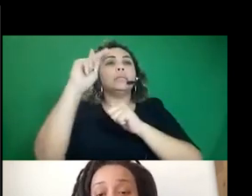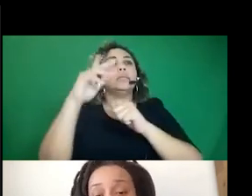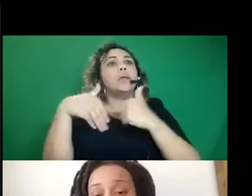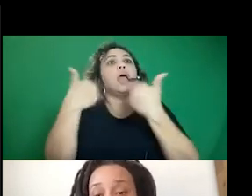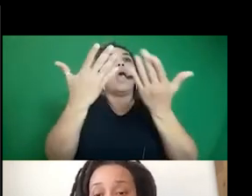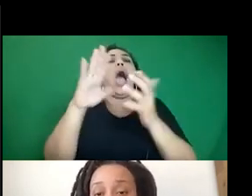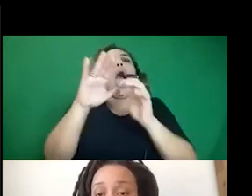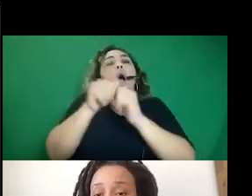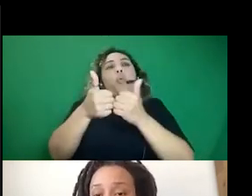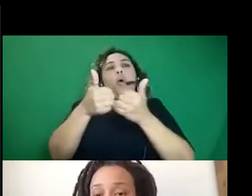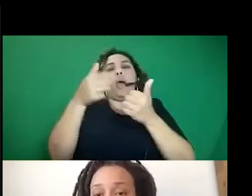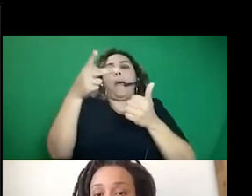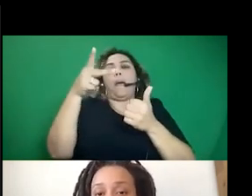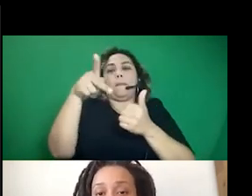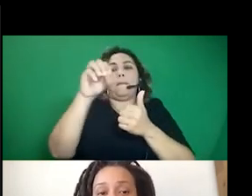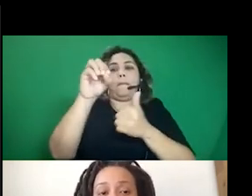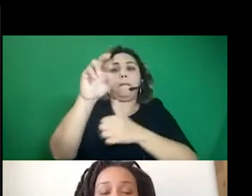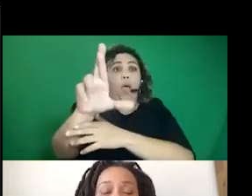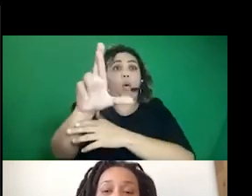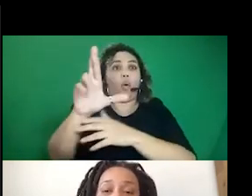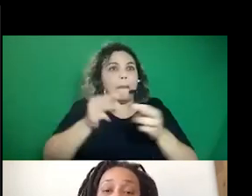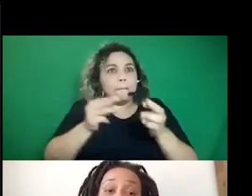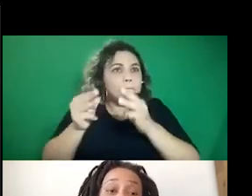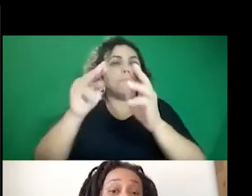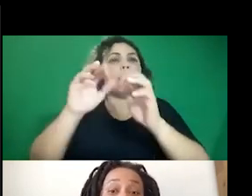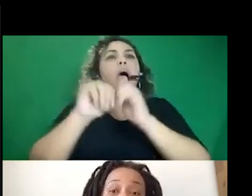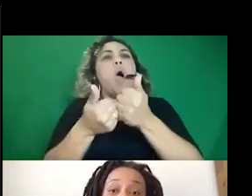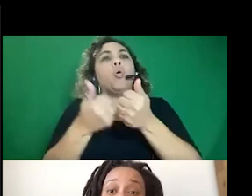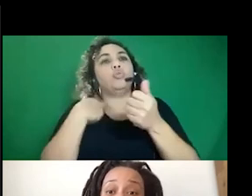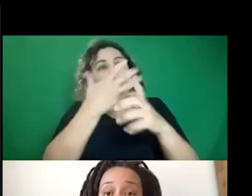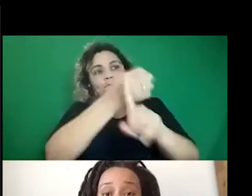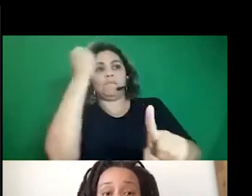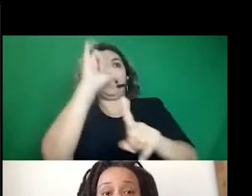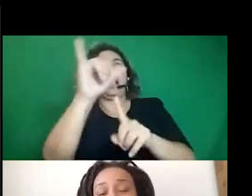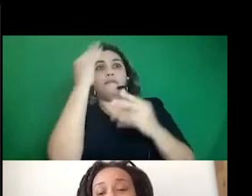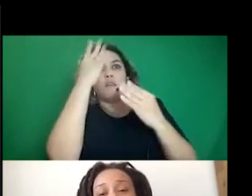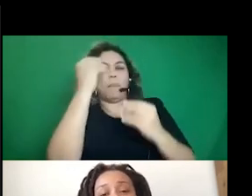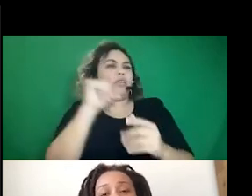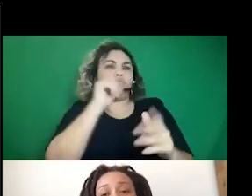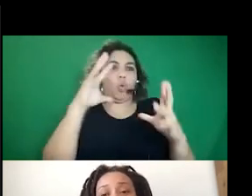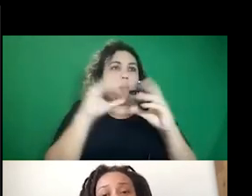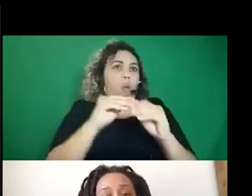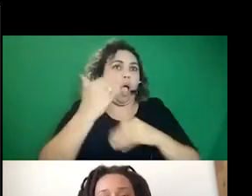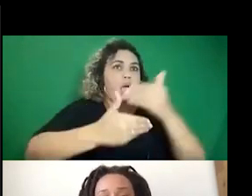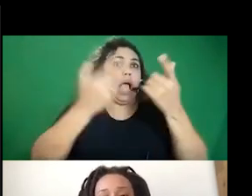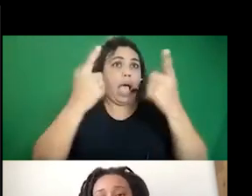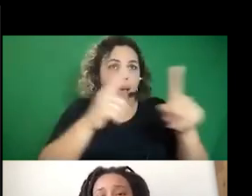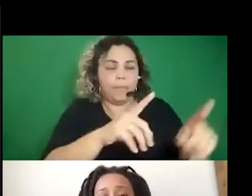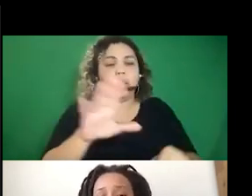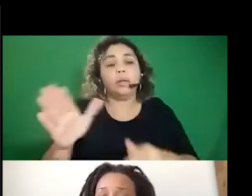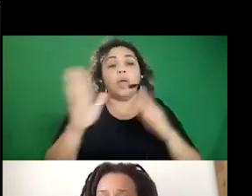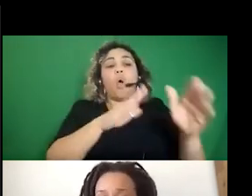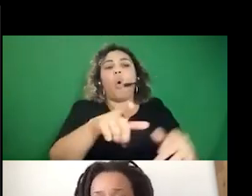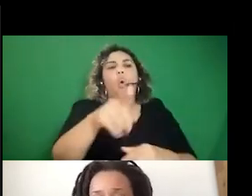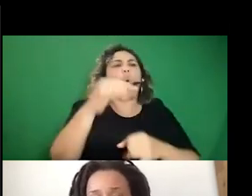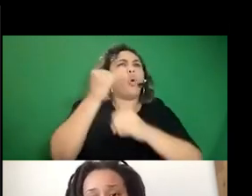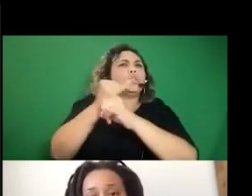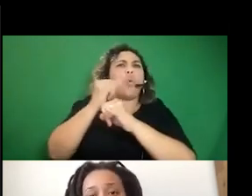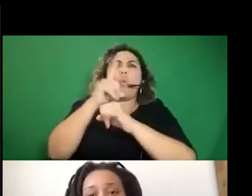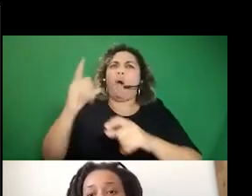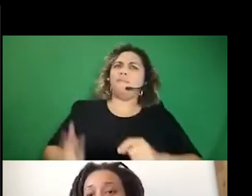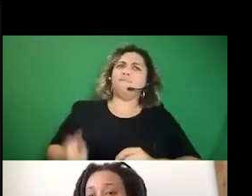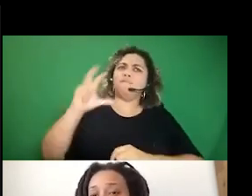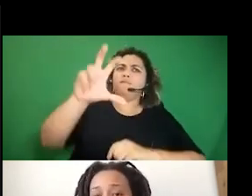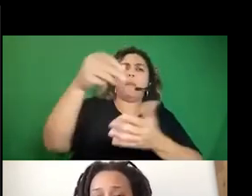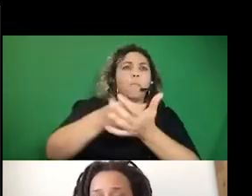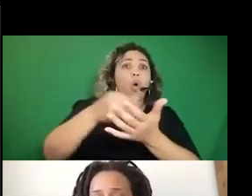y crear un mapa del poder de la desinformación en estos así en cuestión